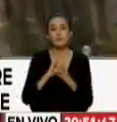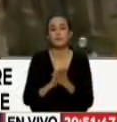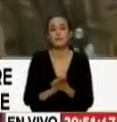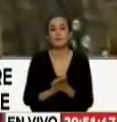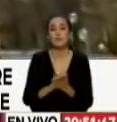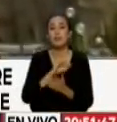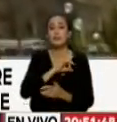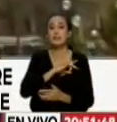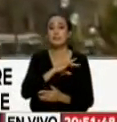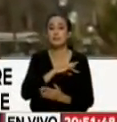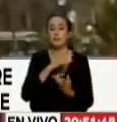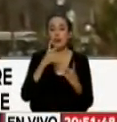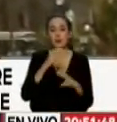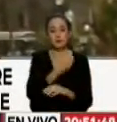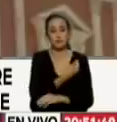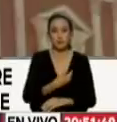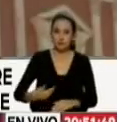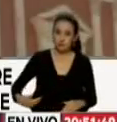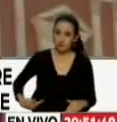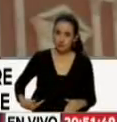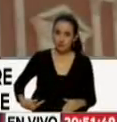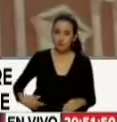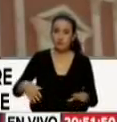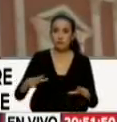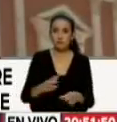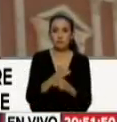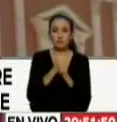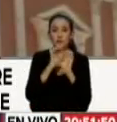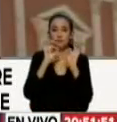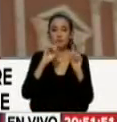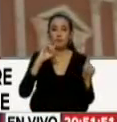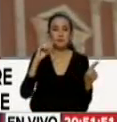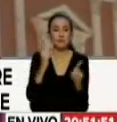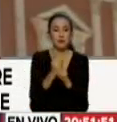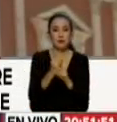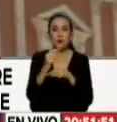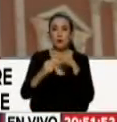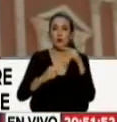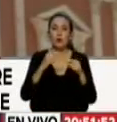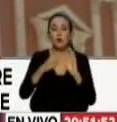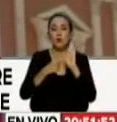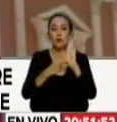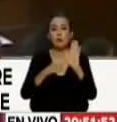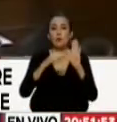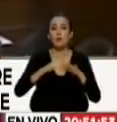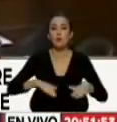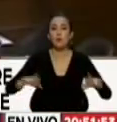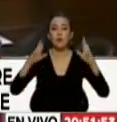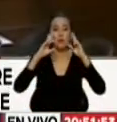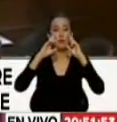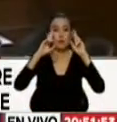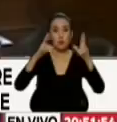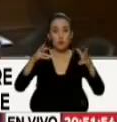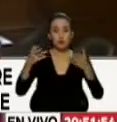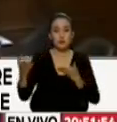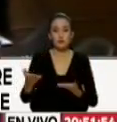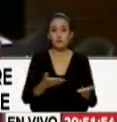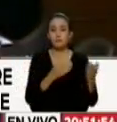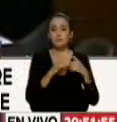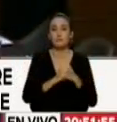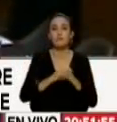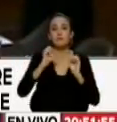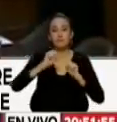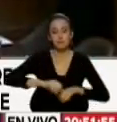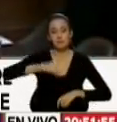desde Santiago, Sebastián Piñera aseguró que su pronunciamiento se realizará una vez que se conozca esta sentencia. El dictamen